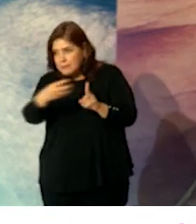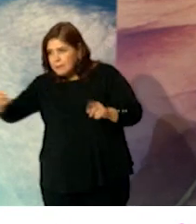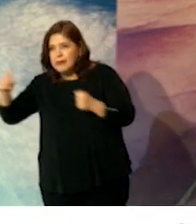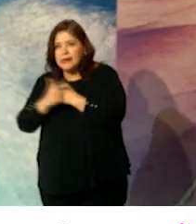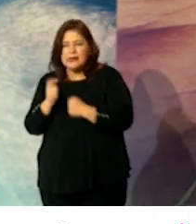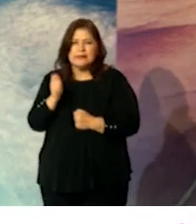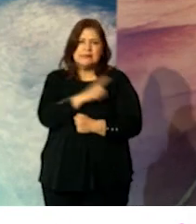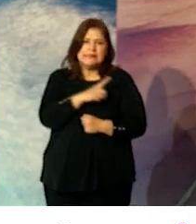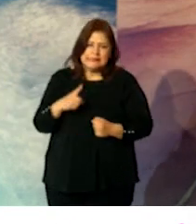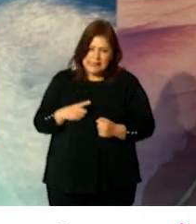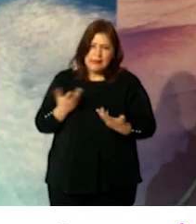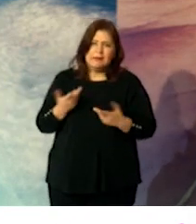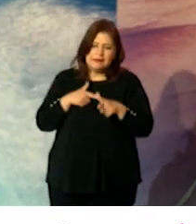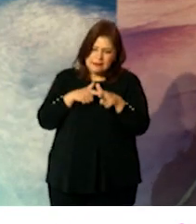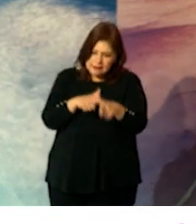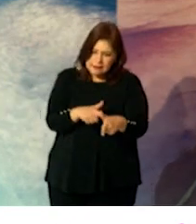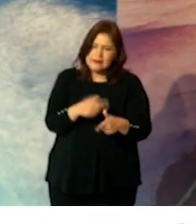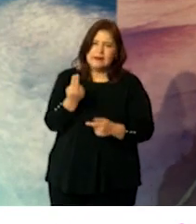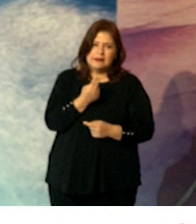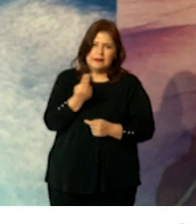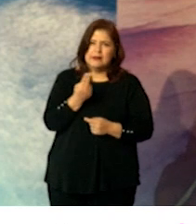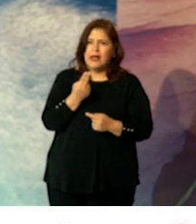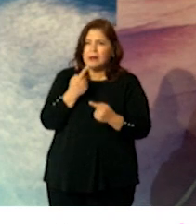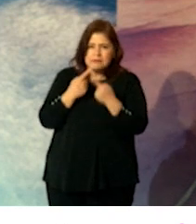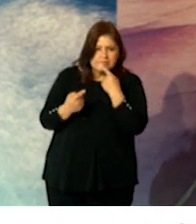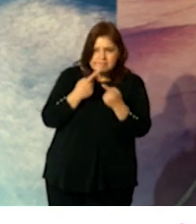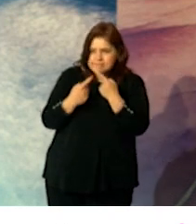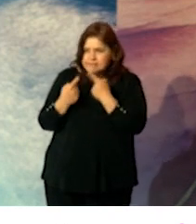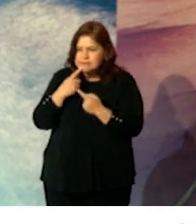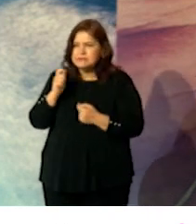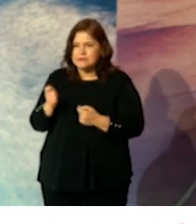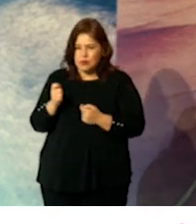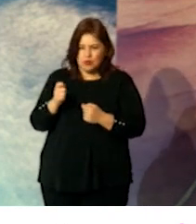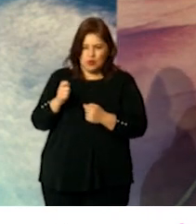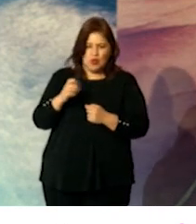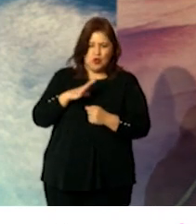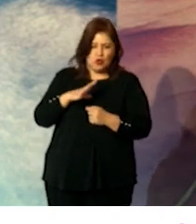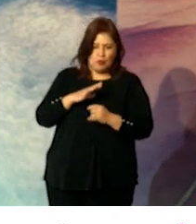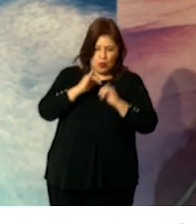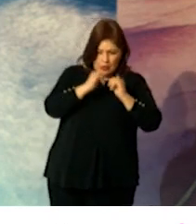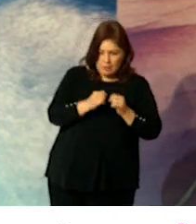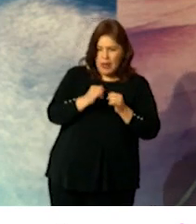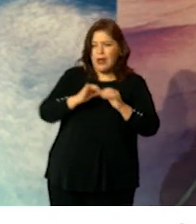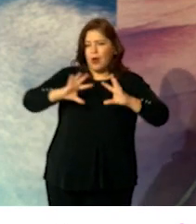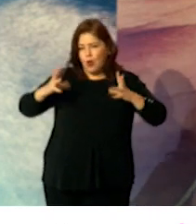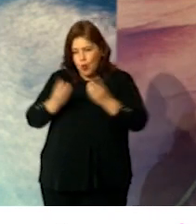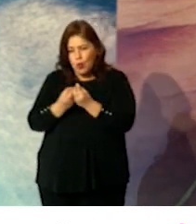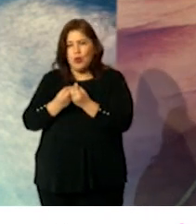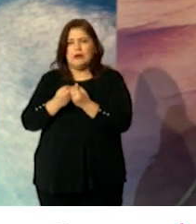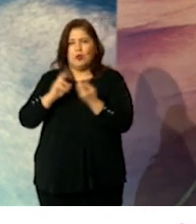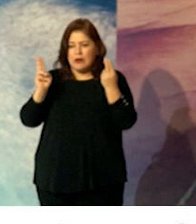tenemos que estar en esa permanente tensión dialéctica de lo local y lo particular a lo universal y a la